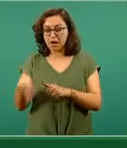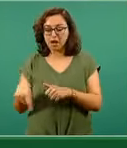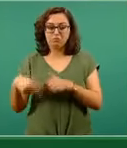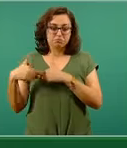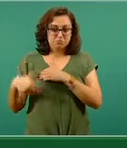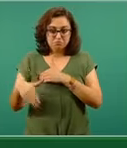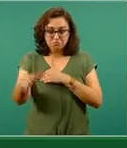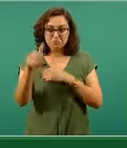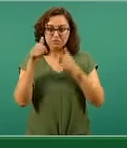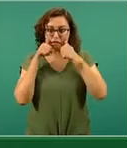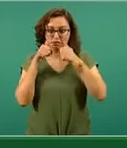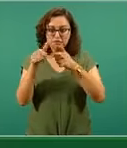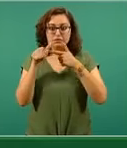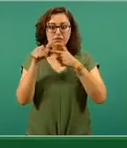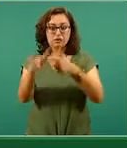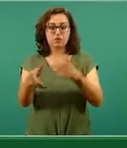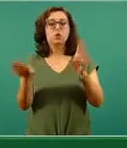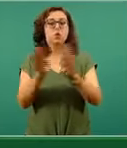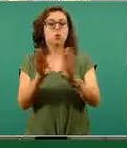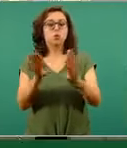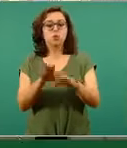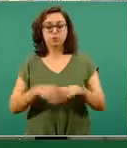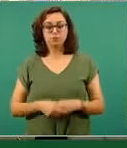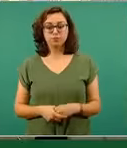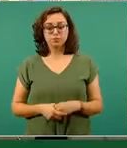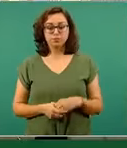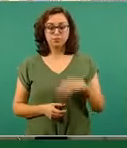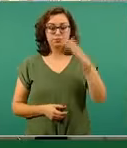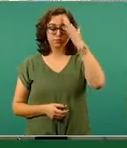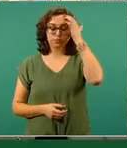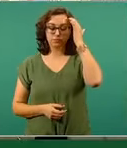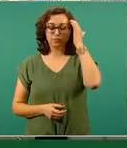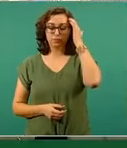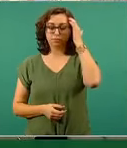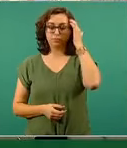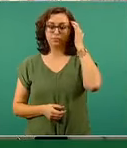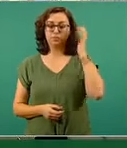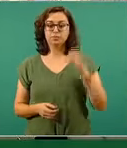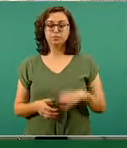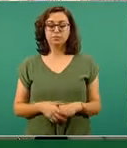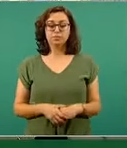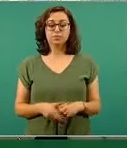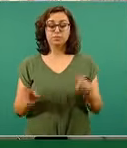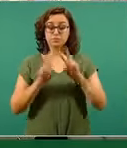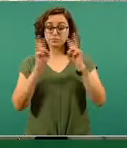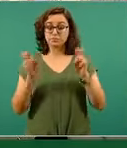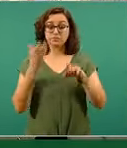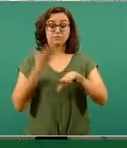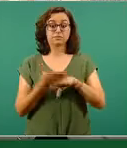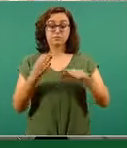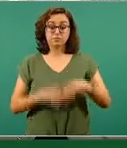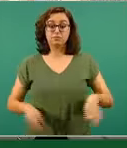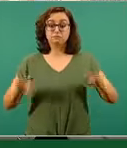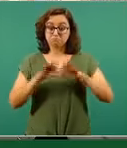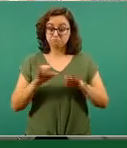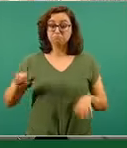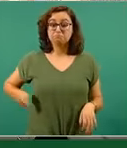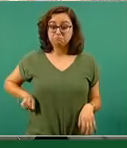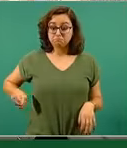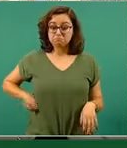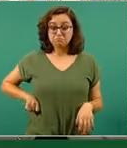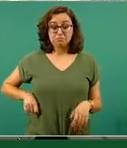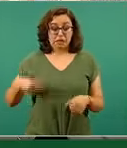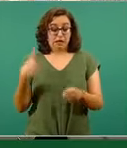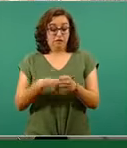tratamiento de estos casos. Sería todo. Muchas gracias. Este es un tema de gran interés para todas y todos, para quienes hemos tenido